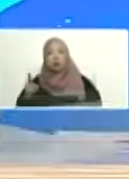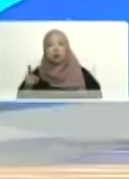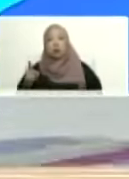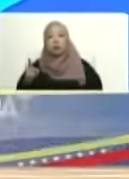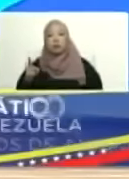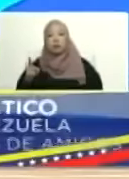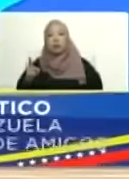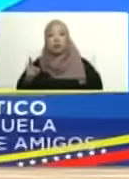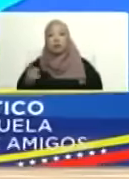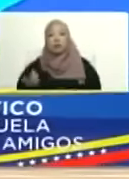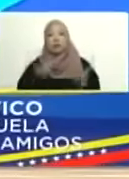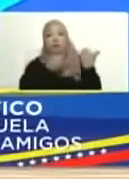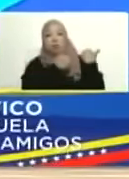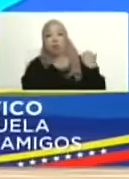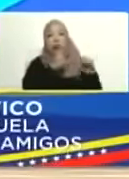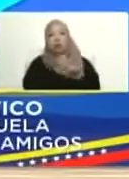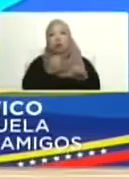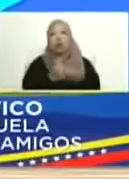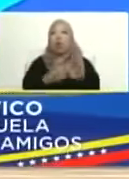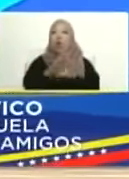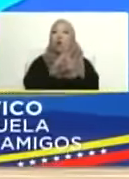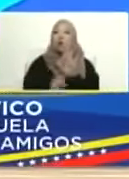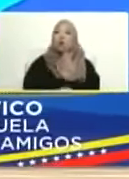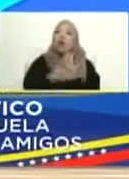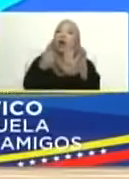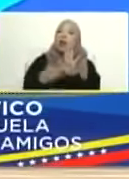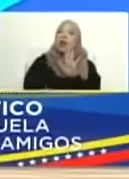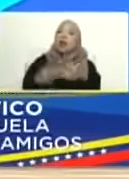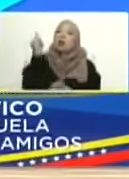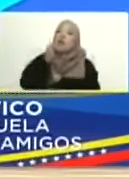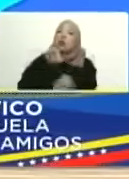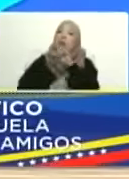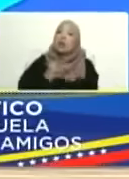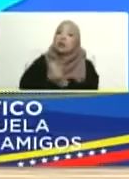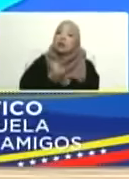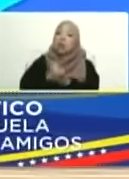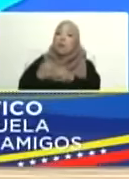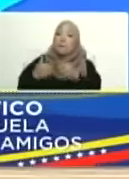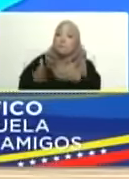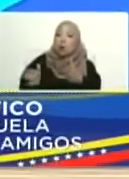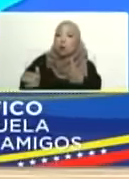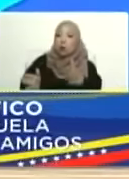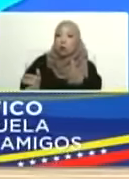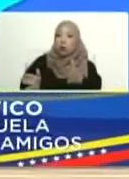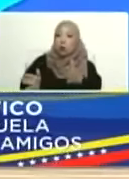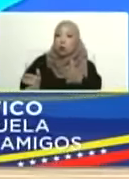se retoman las bases de lo que era la construcción del derecho internacional público,